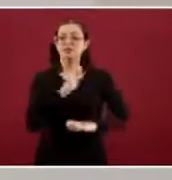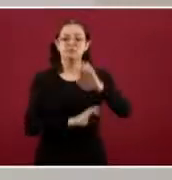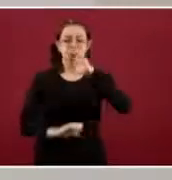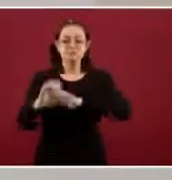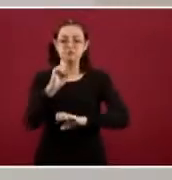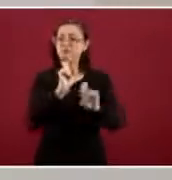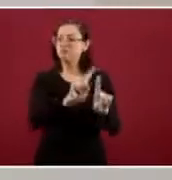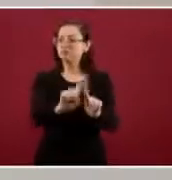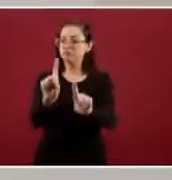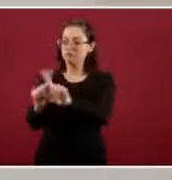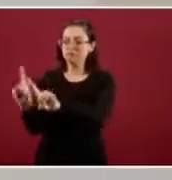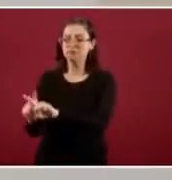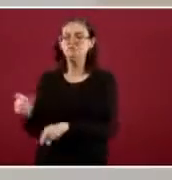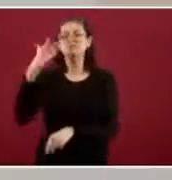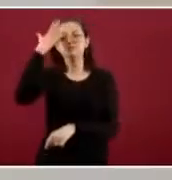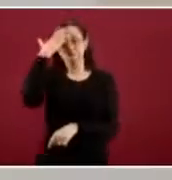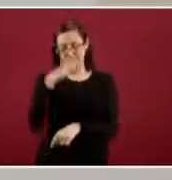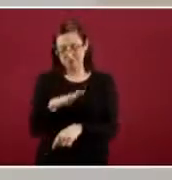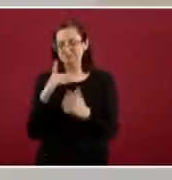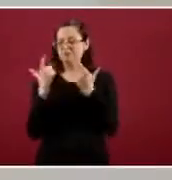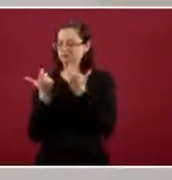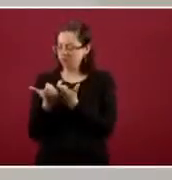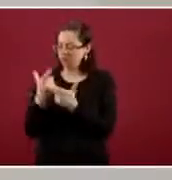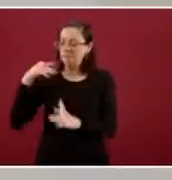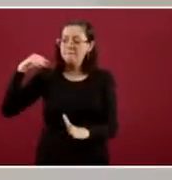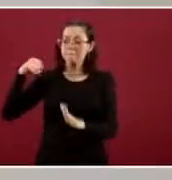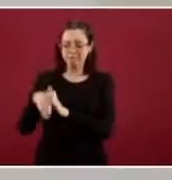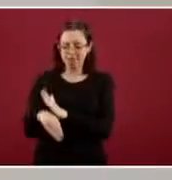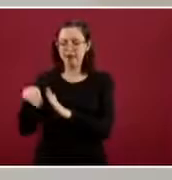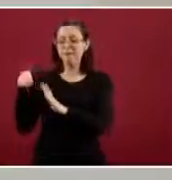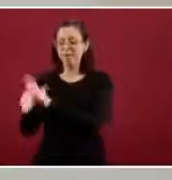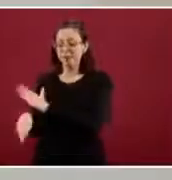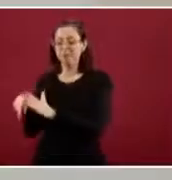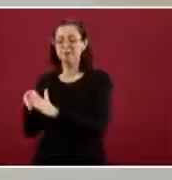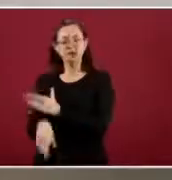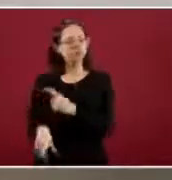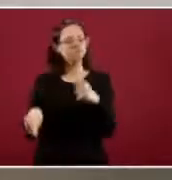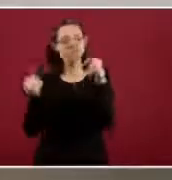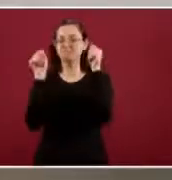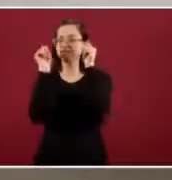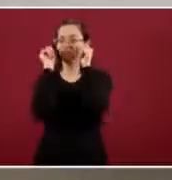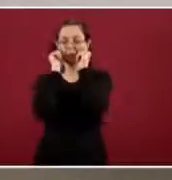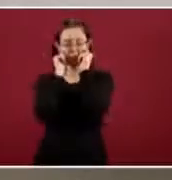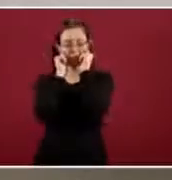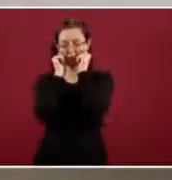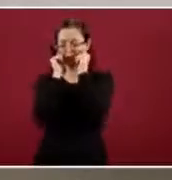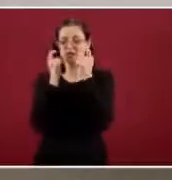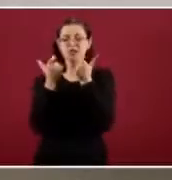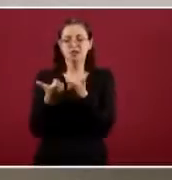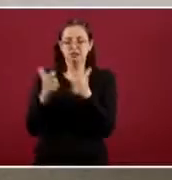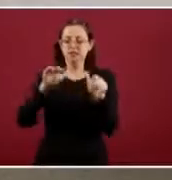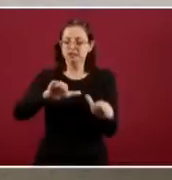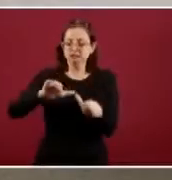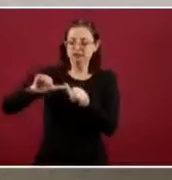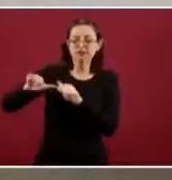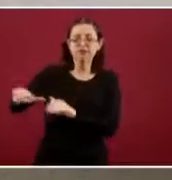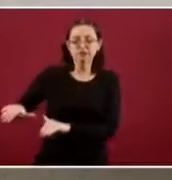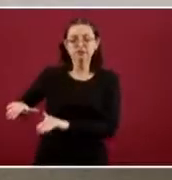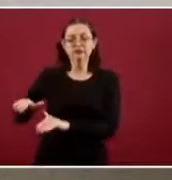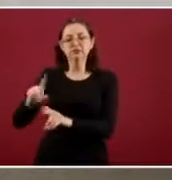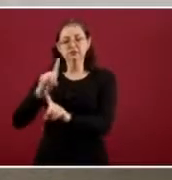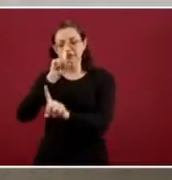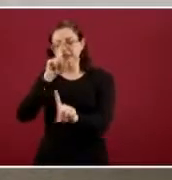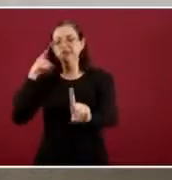saben que van a tener afectaciones económicas importantes y han decidido renunciar a esa riqueza,